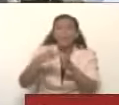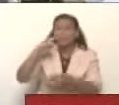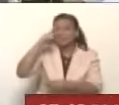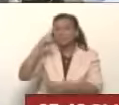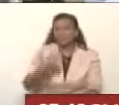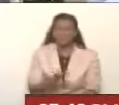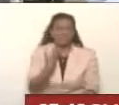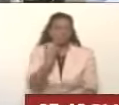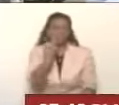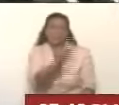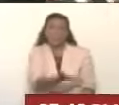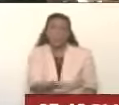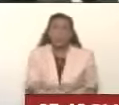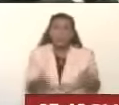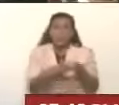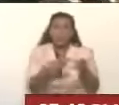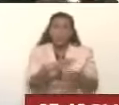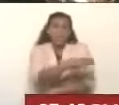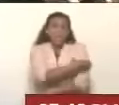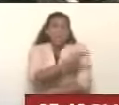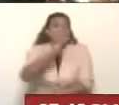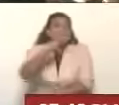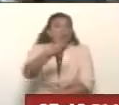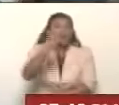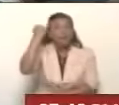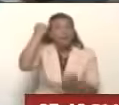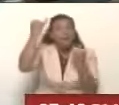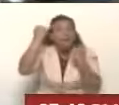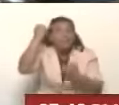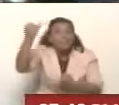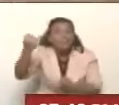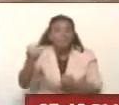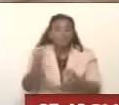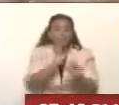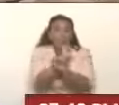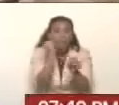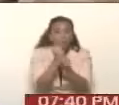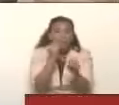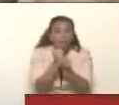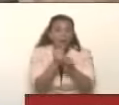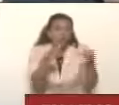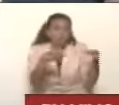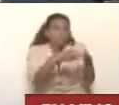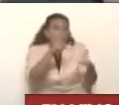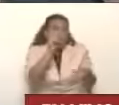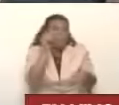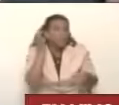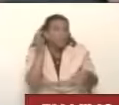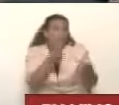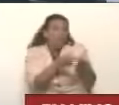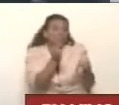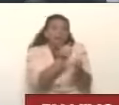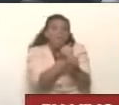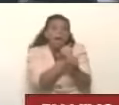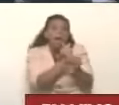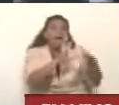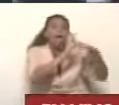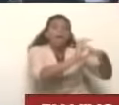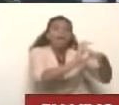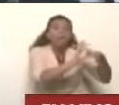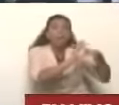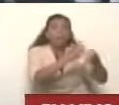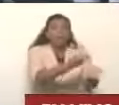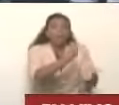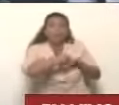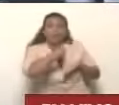rancia, sus políticas y sus políticos, trabajan para ExxonMobil, reciben